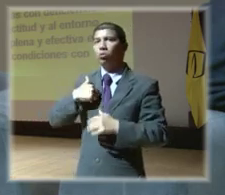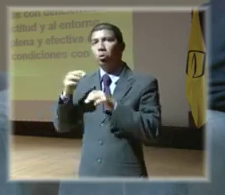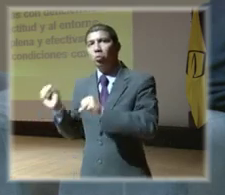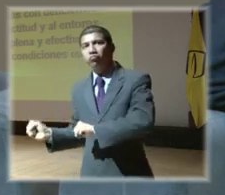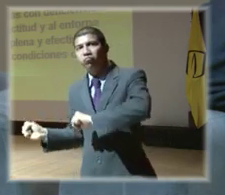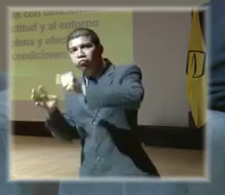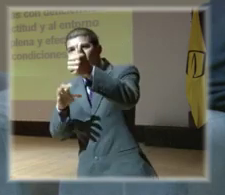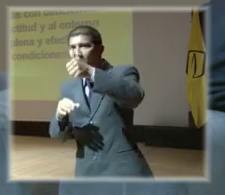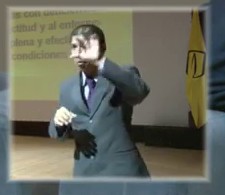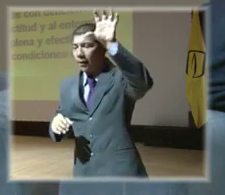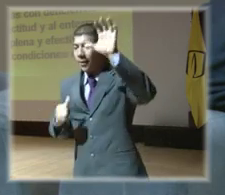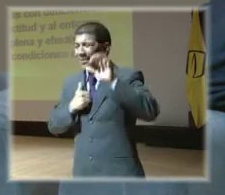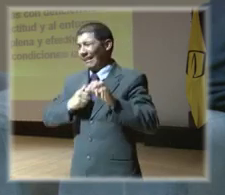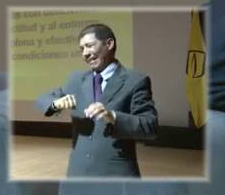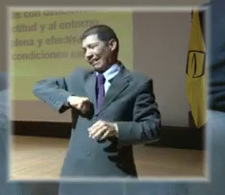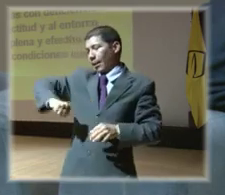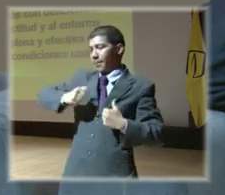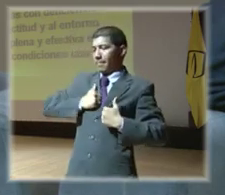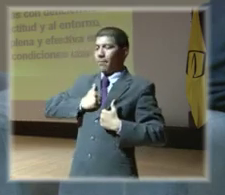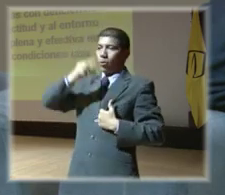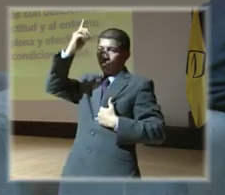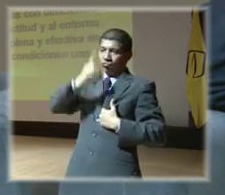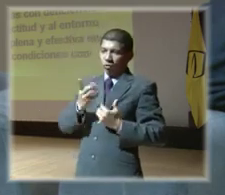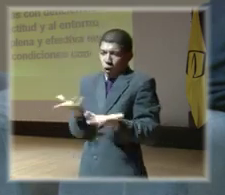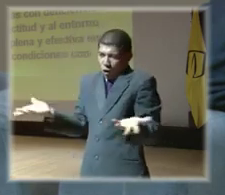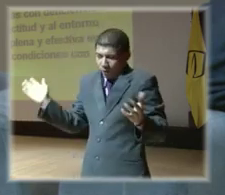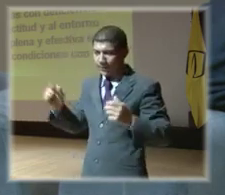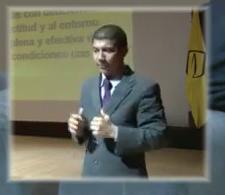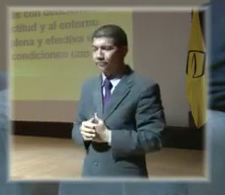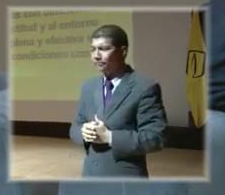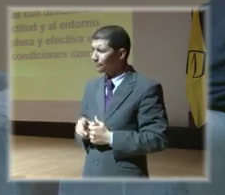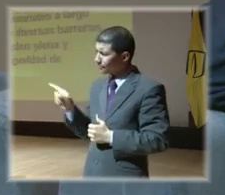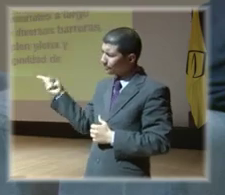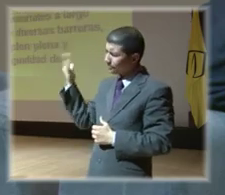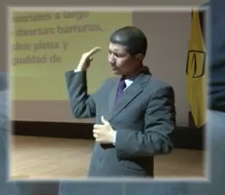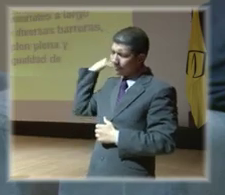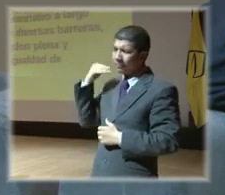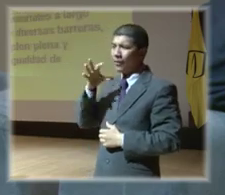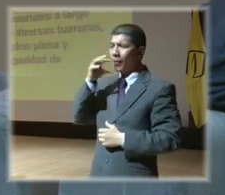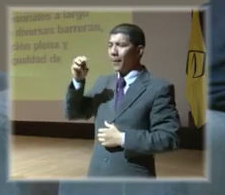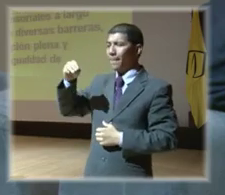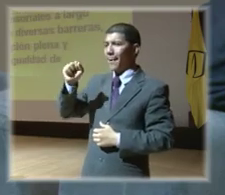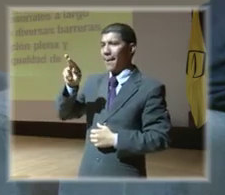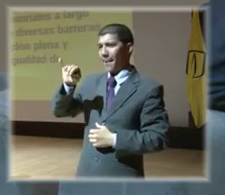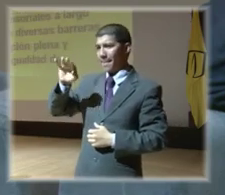importante volver al caso de Ricardo Adair, que mencionaba Mario, porque